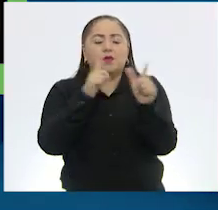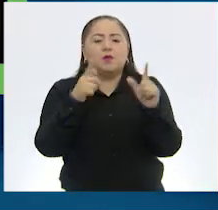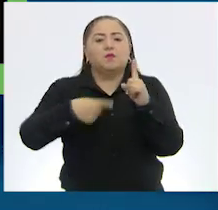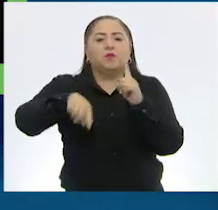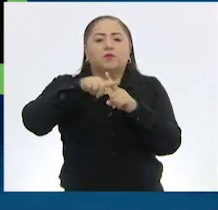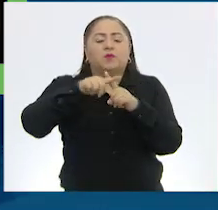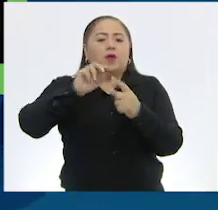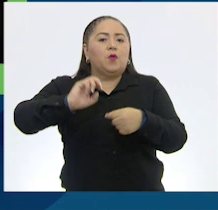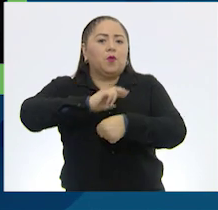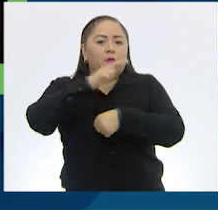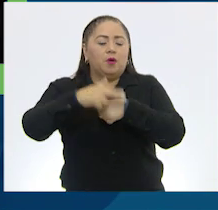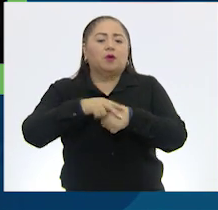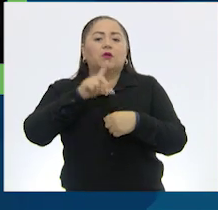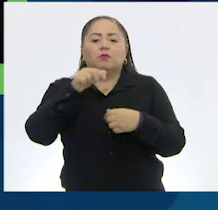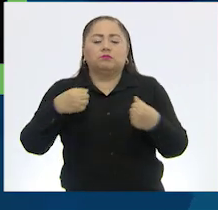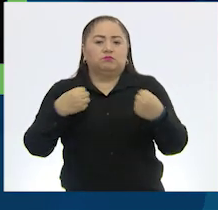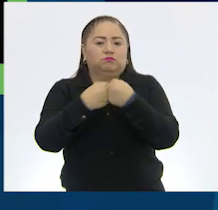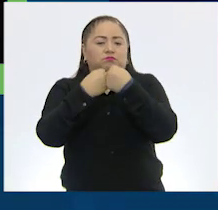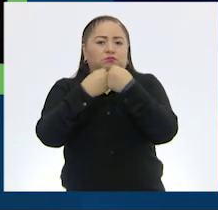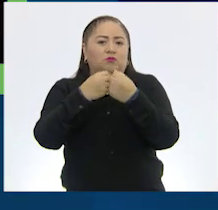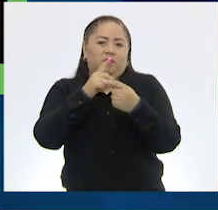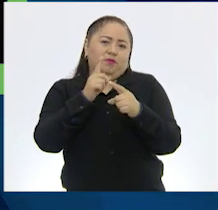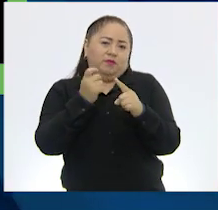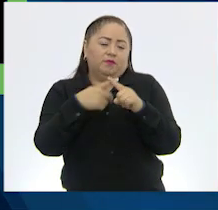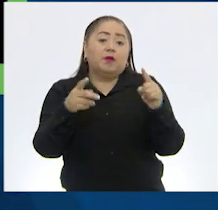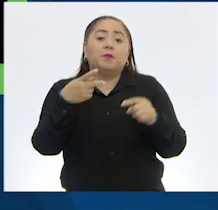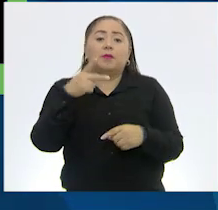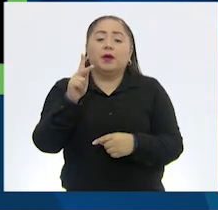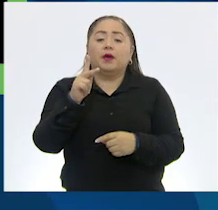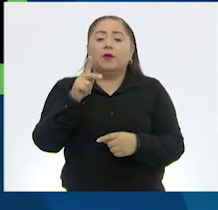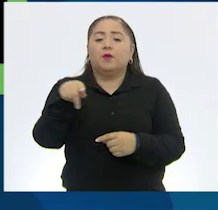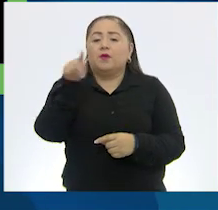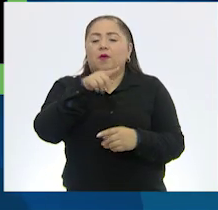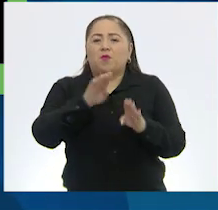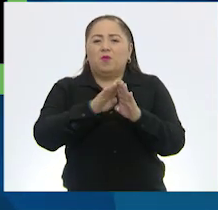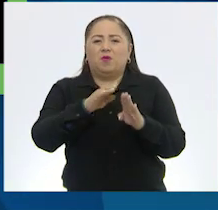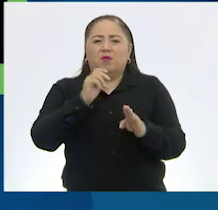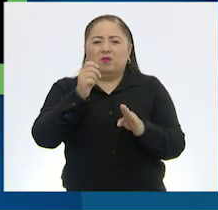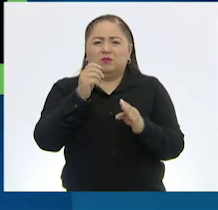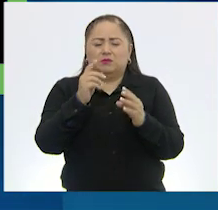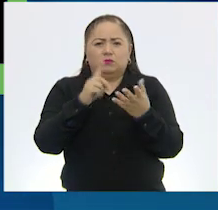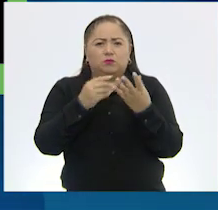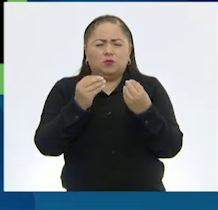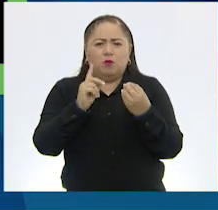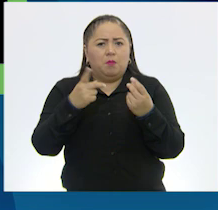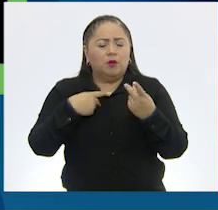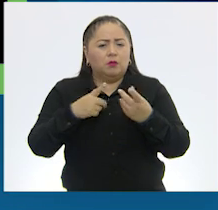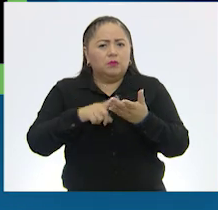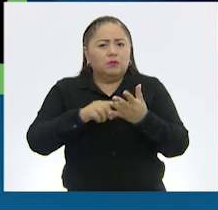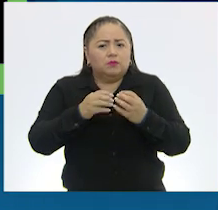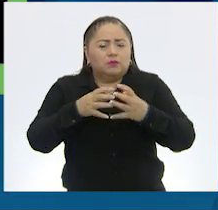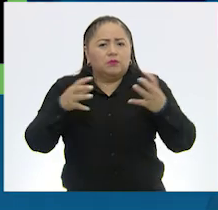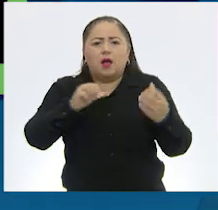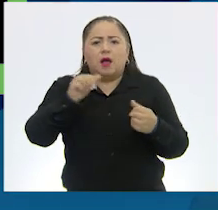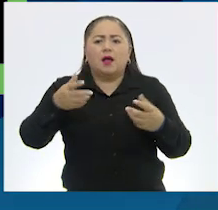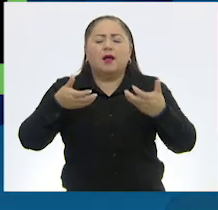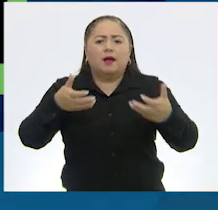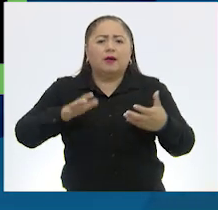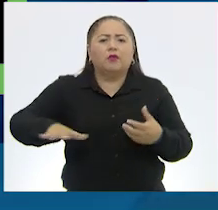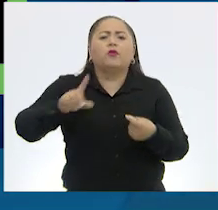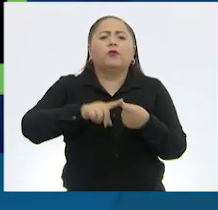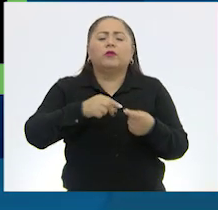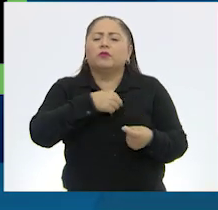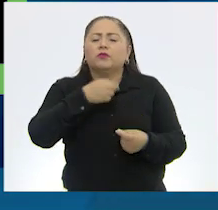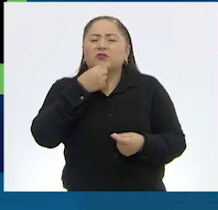positivista europeo, chocó con una realidad compleja. El índice de deserción escolar era altísimo, sobre todo en las zonas rurales, donde los